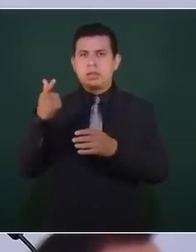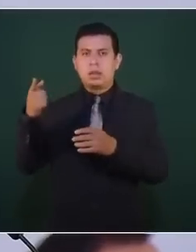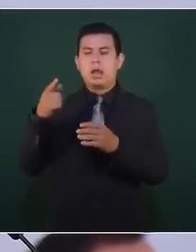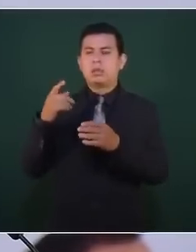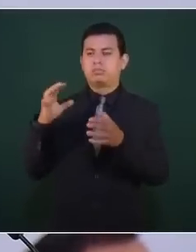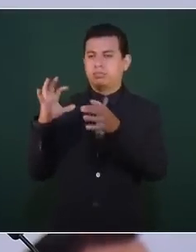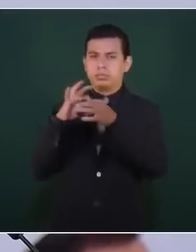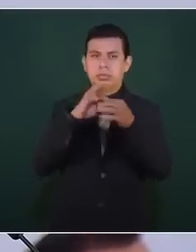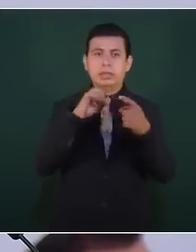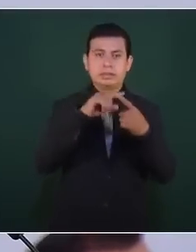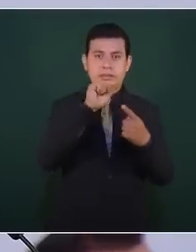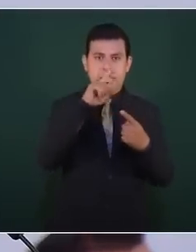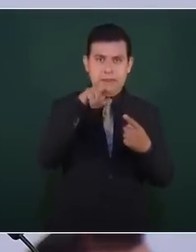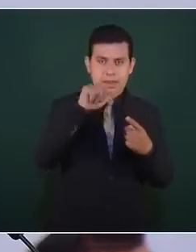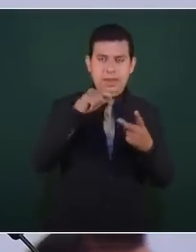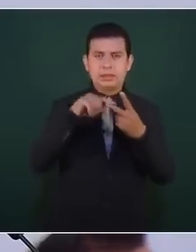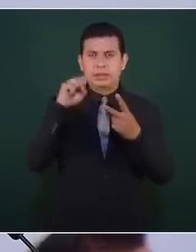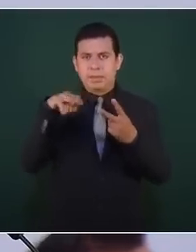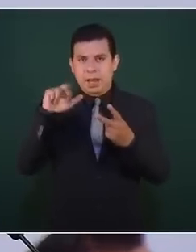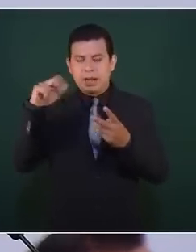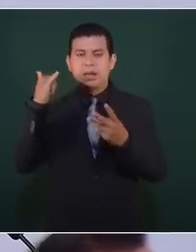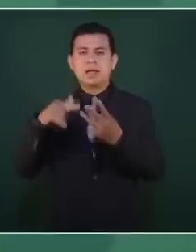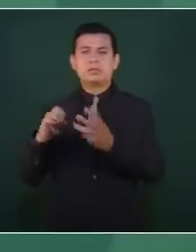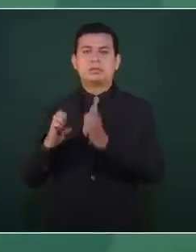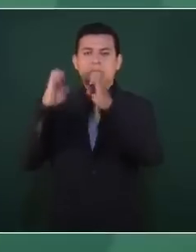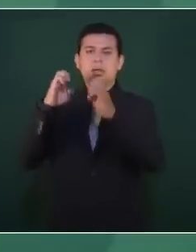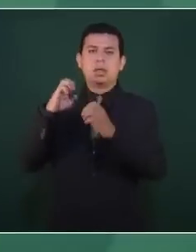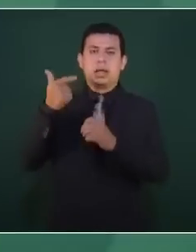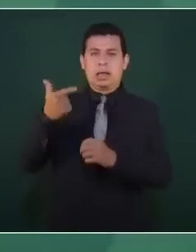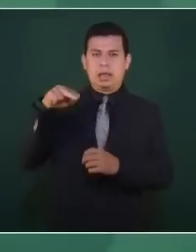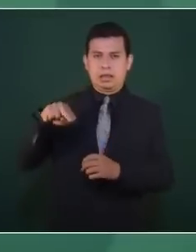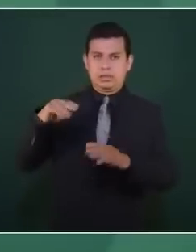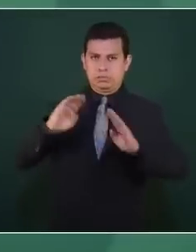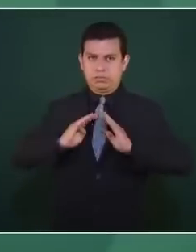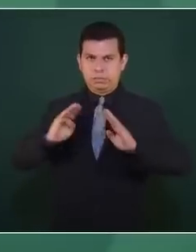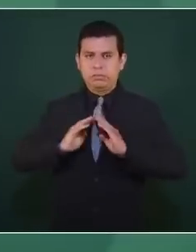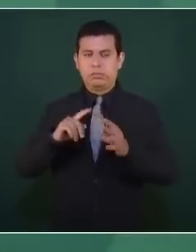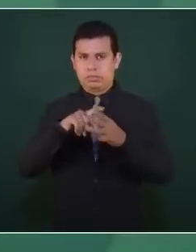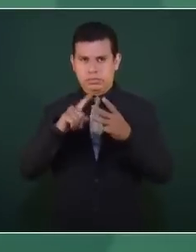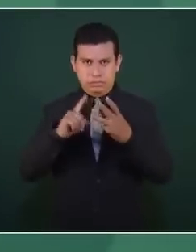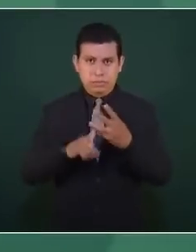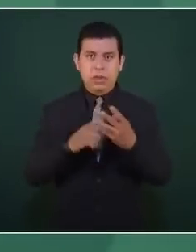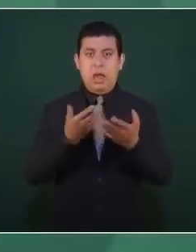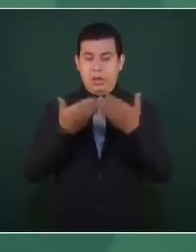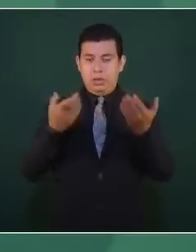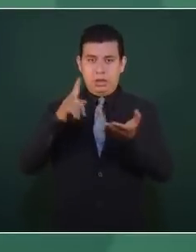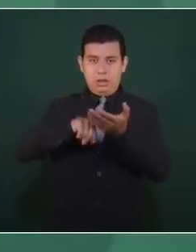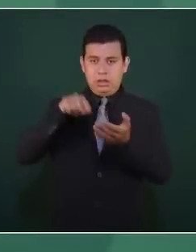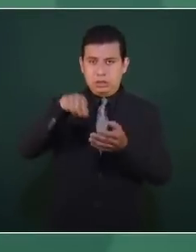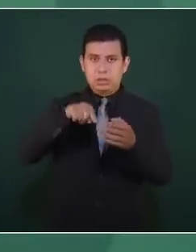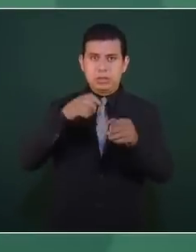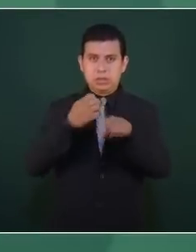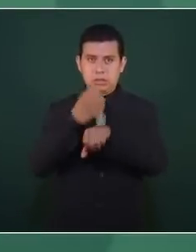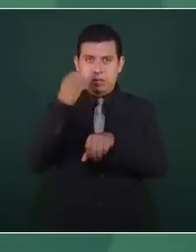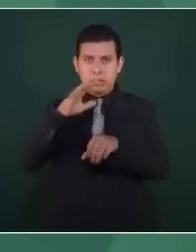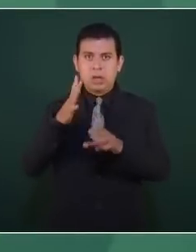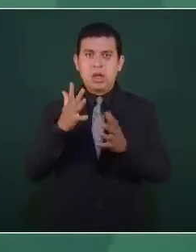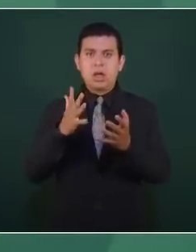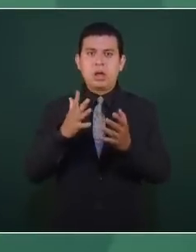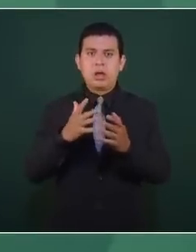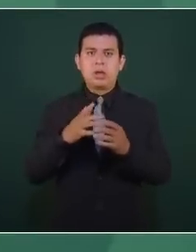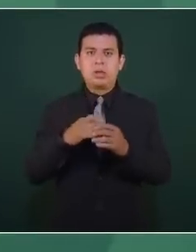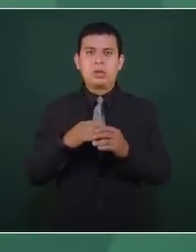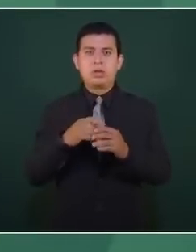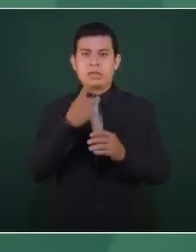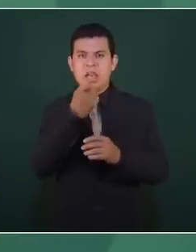y Guardia Nacional. Y para las actividades logísticas ya dentro del estado se han empleado también 2 aeronaves,